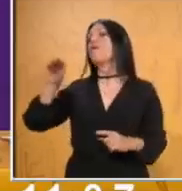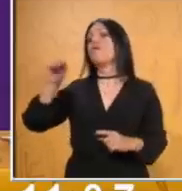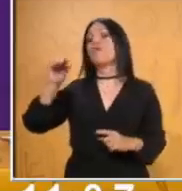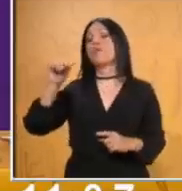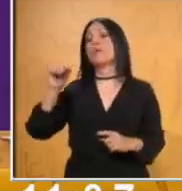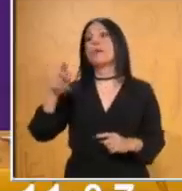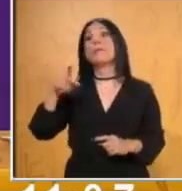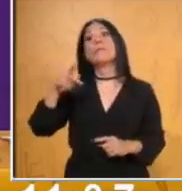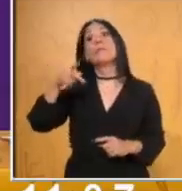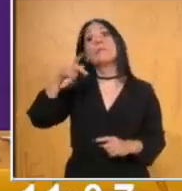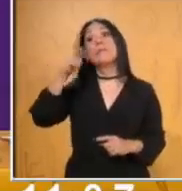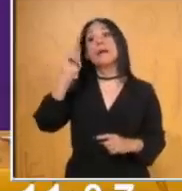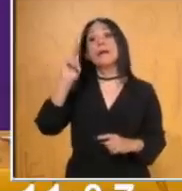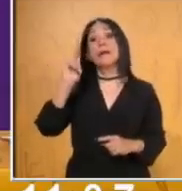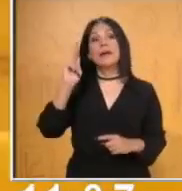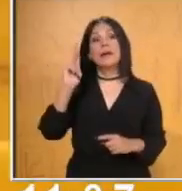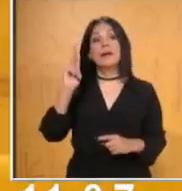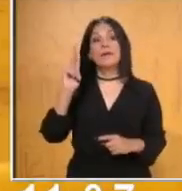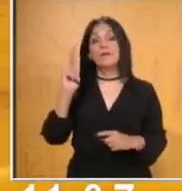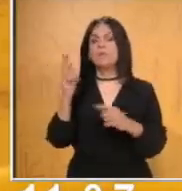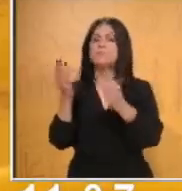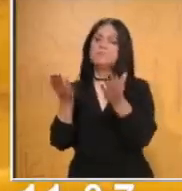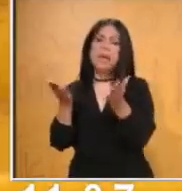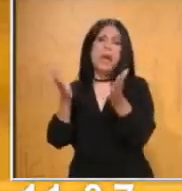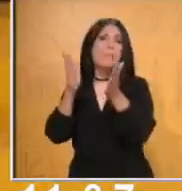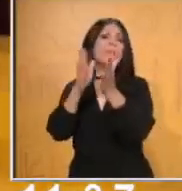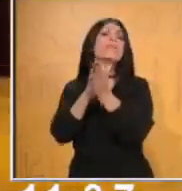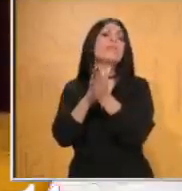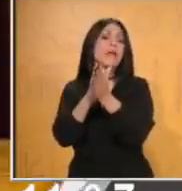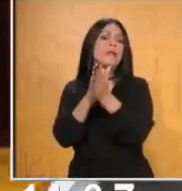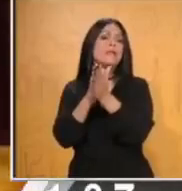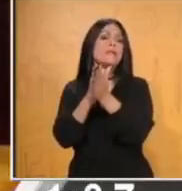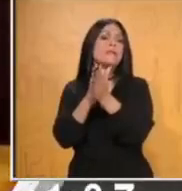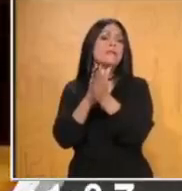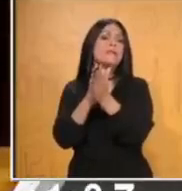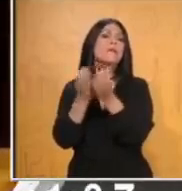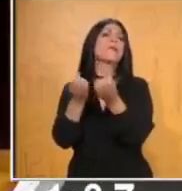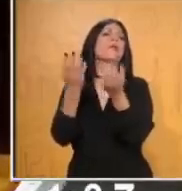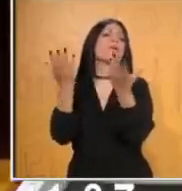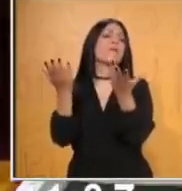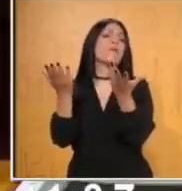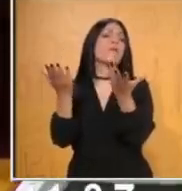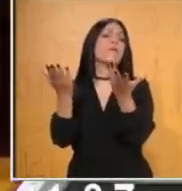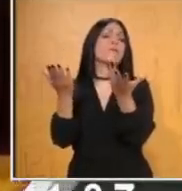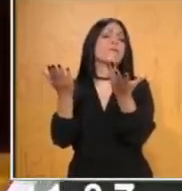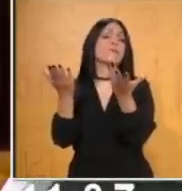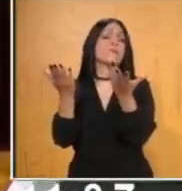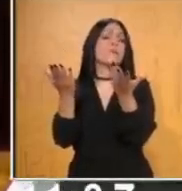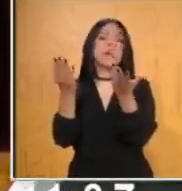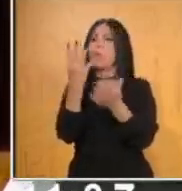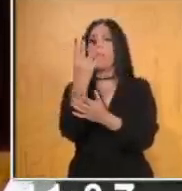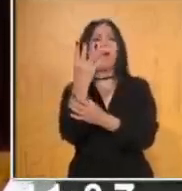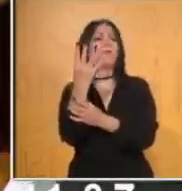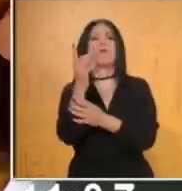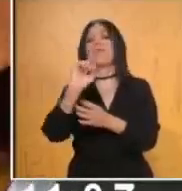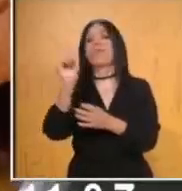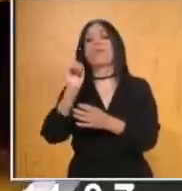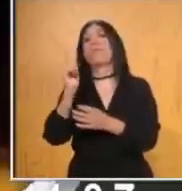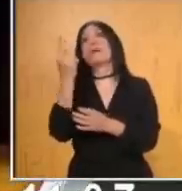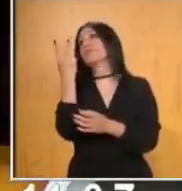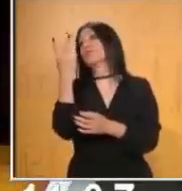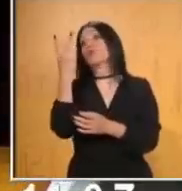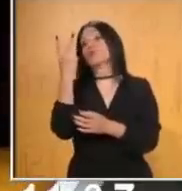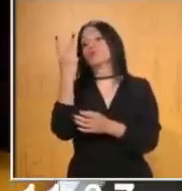si yo solamente divido el círculo a la mitad. Si dividimos, vamos bien. Si dividimos el círculo en dos